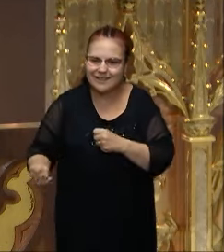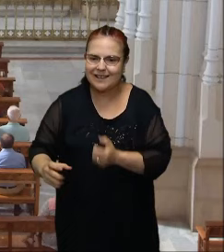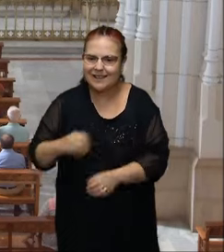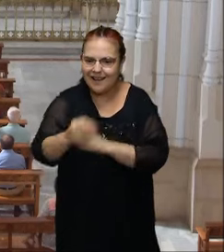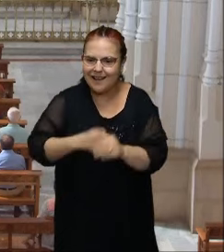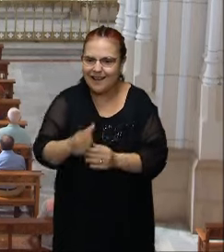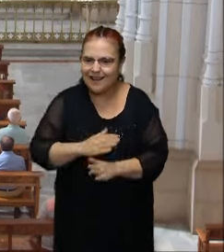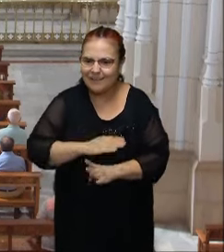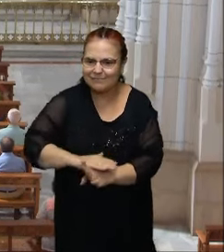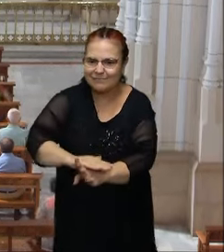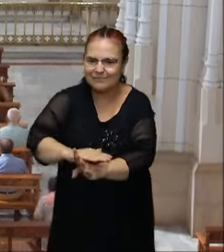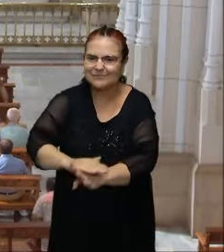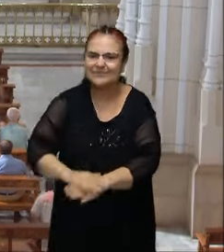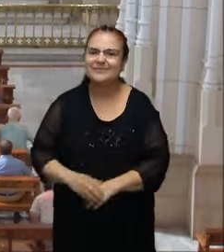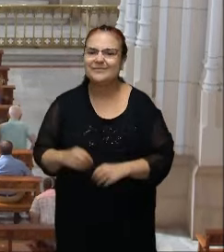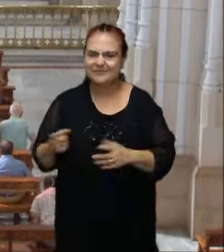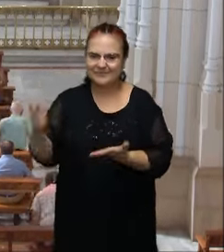pie.